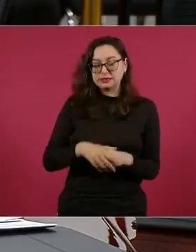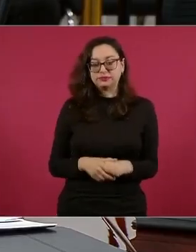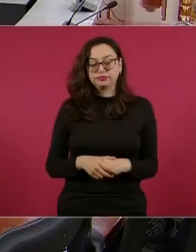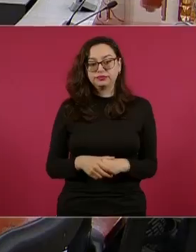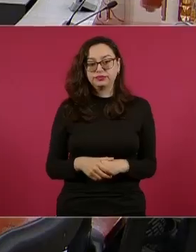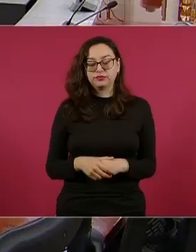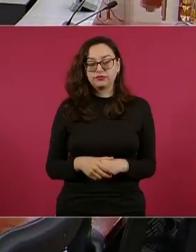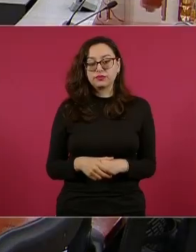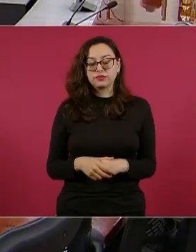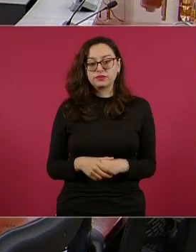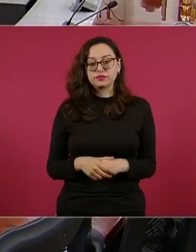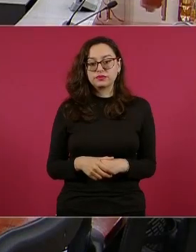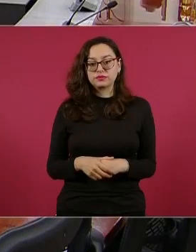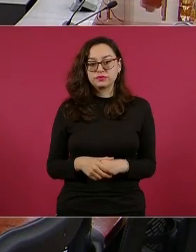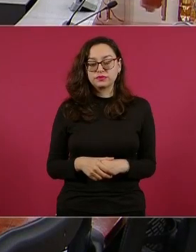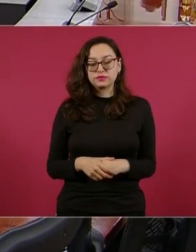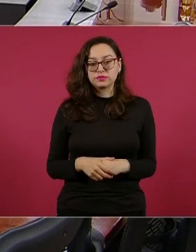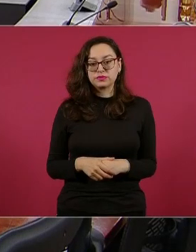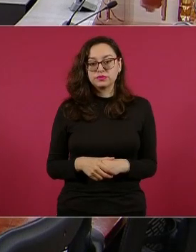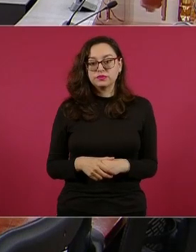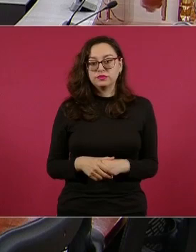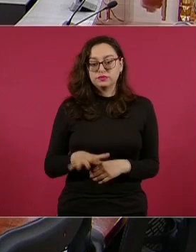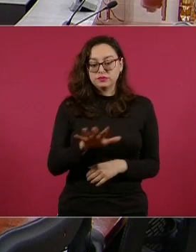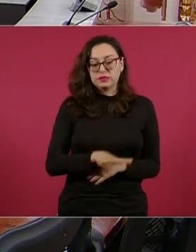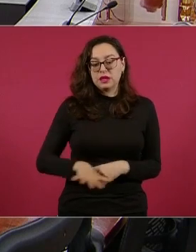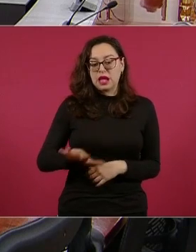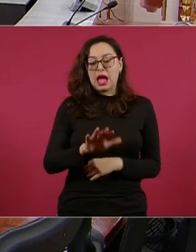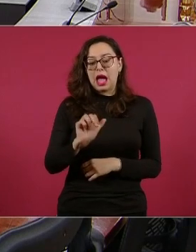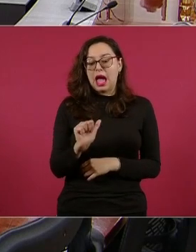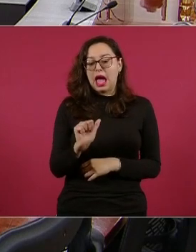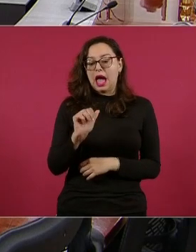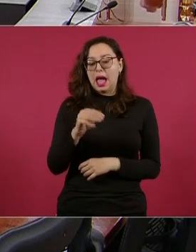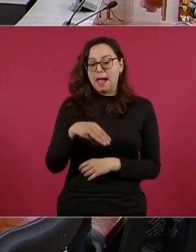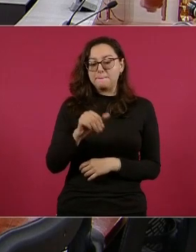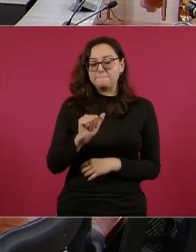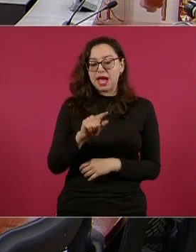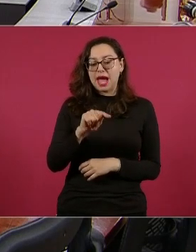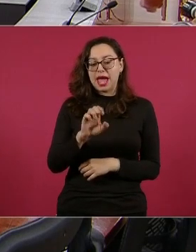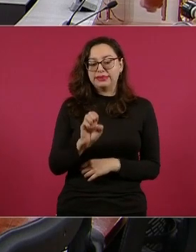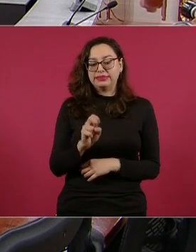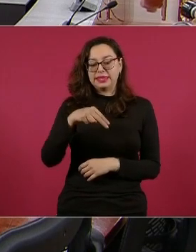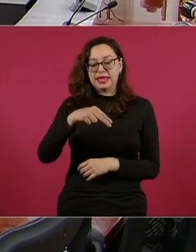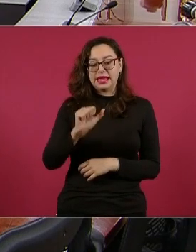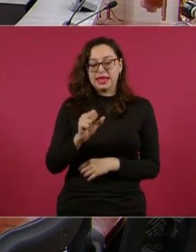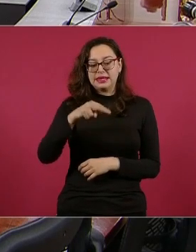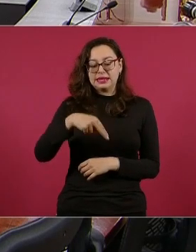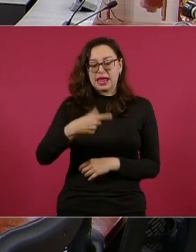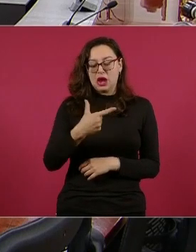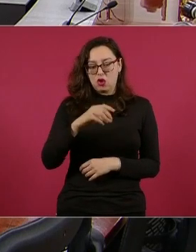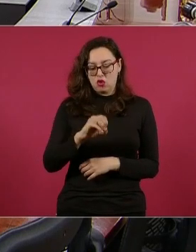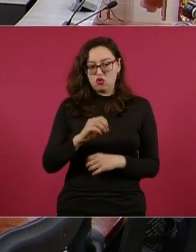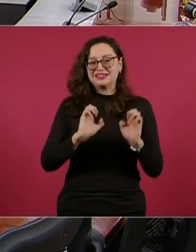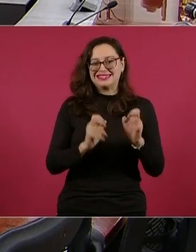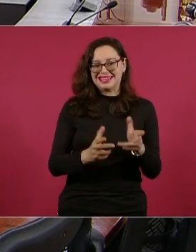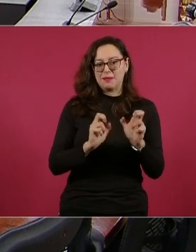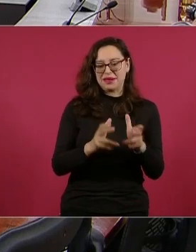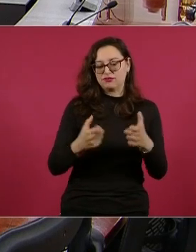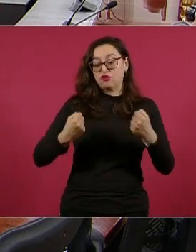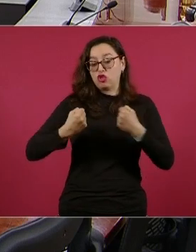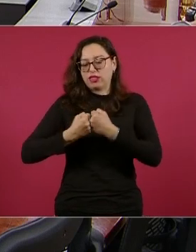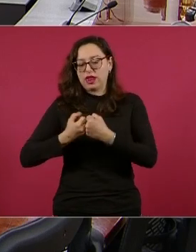ido se han ido de un lugar que se llama Amatenango y de la frontera. Y